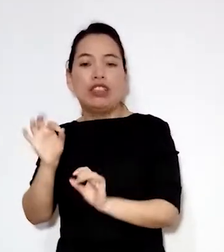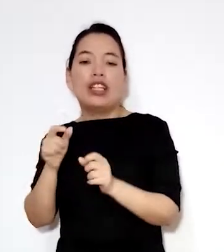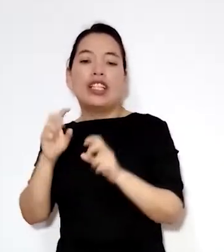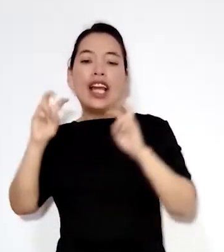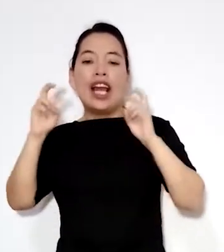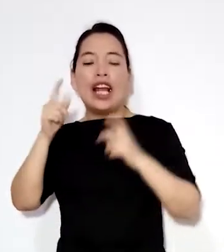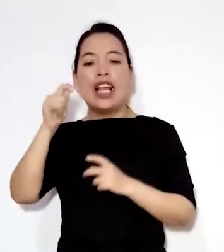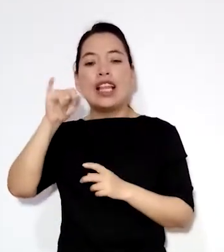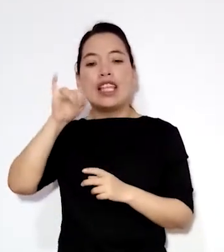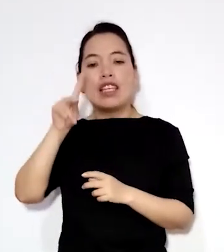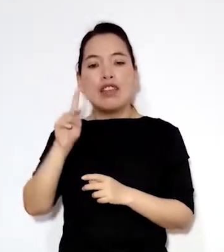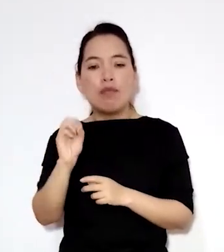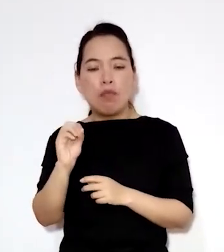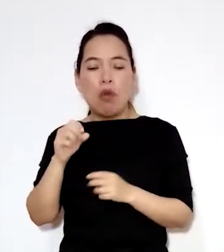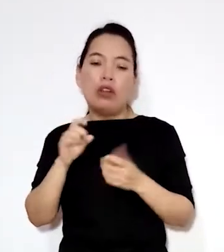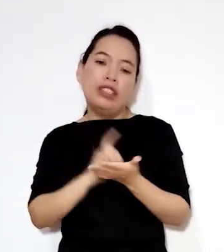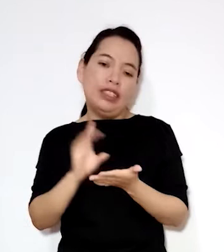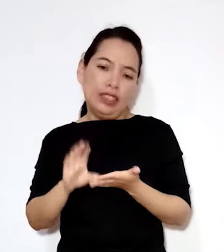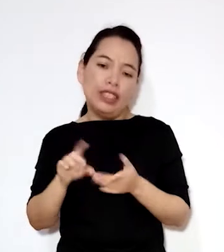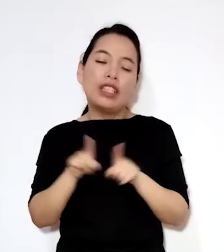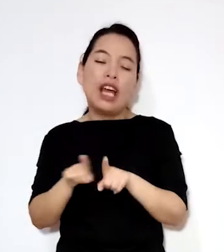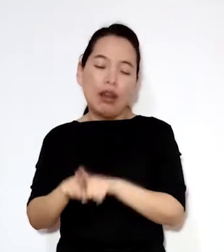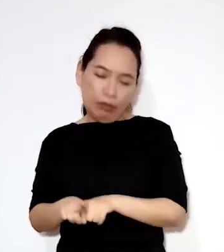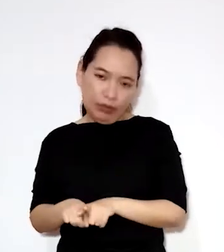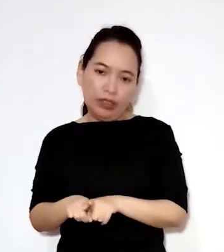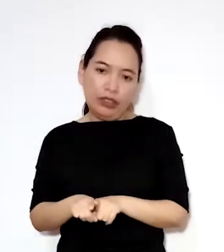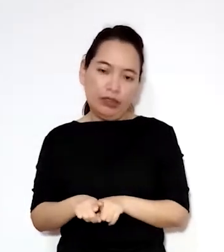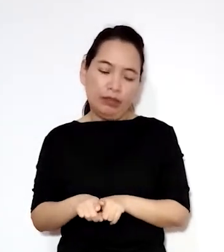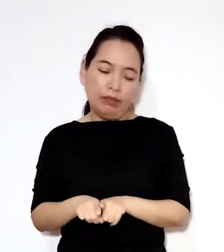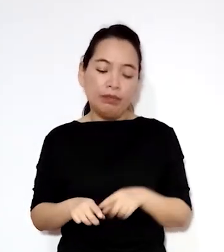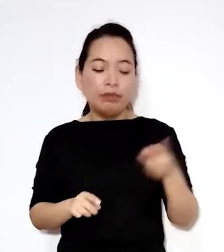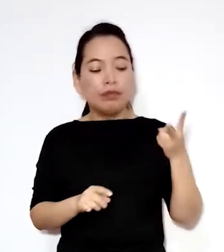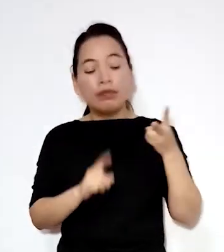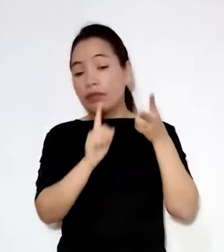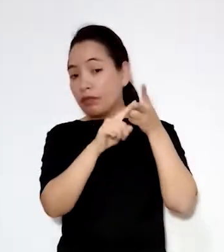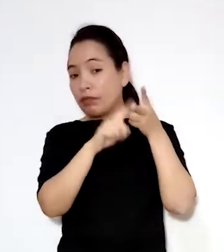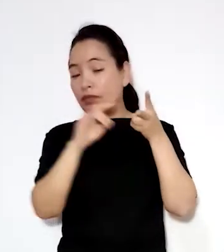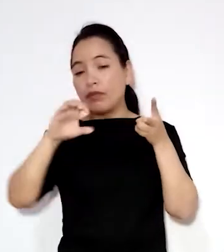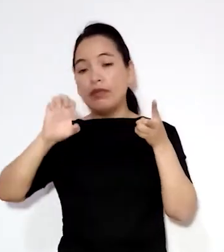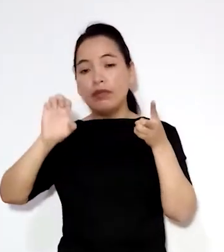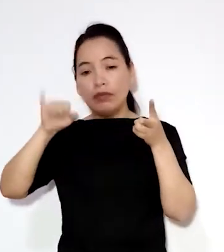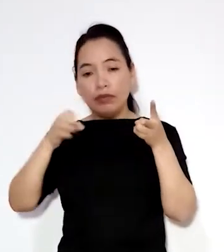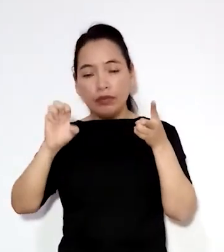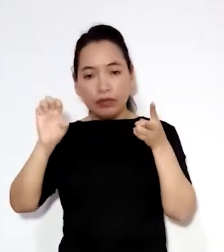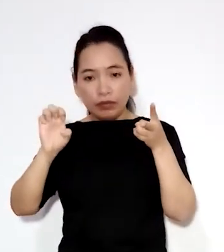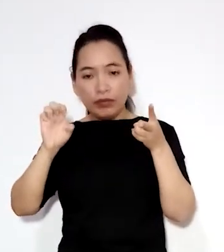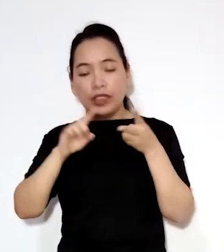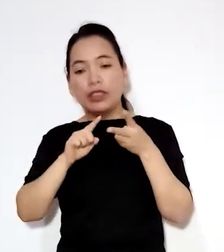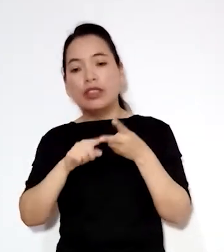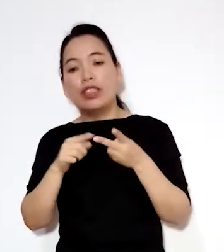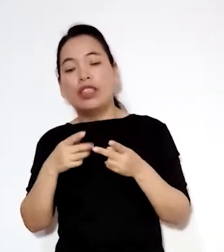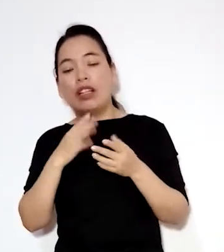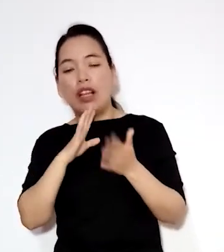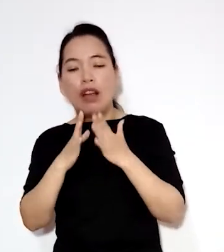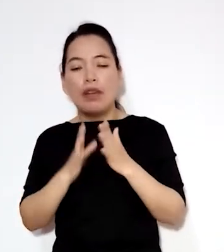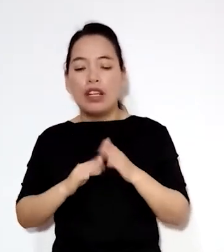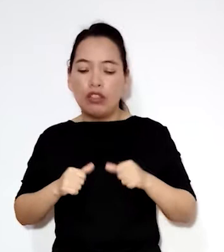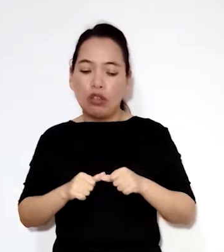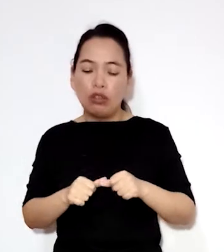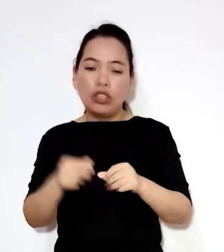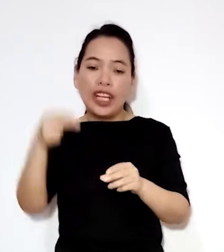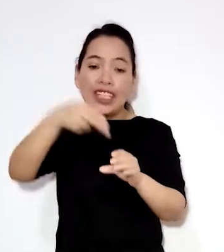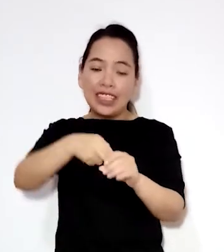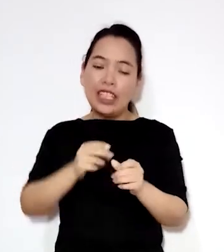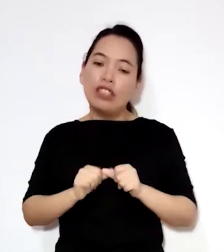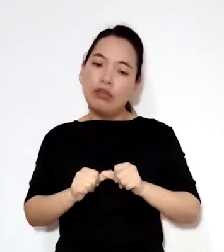de discapacidad también se ha observado. Un segundo eje tiene que ver con ingreso, permanencia y